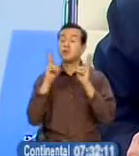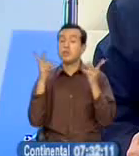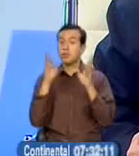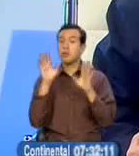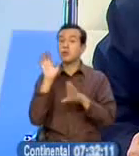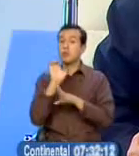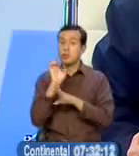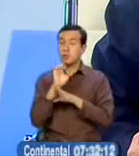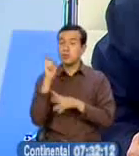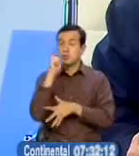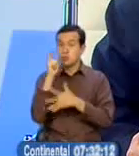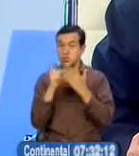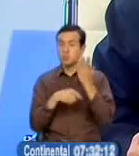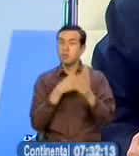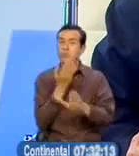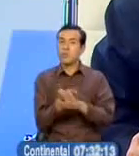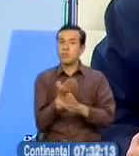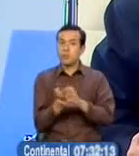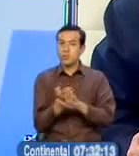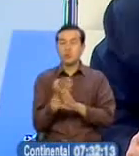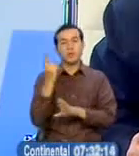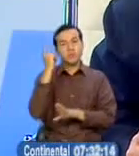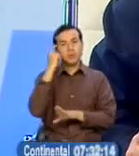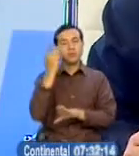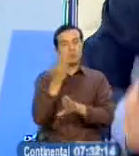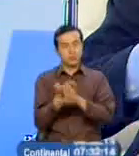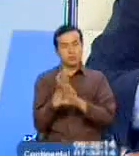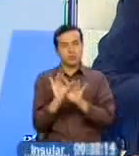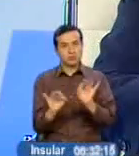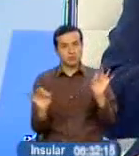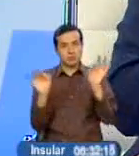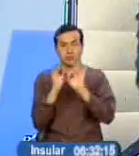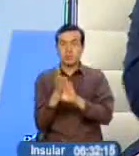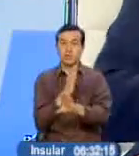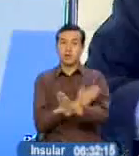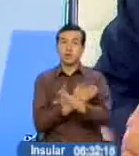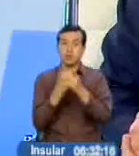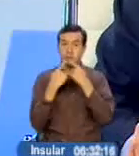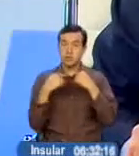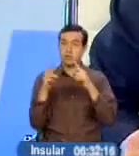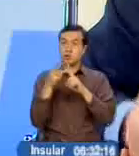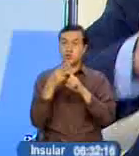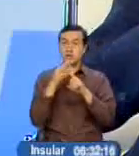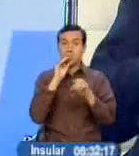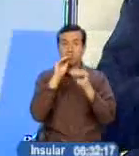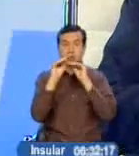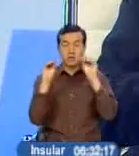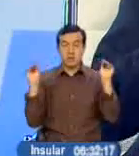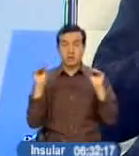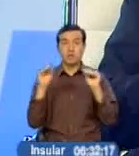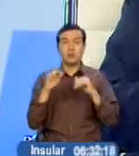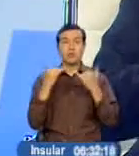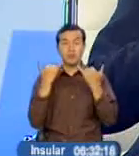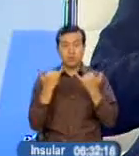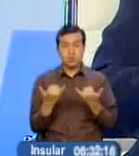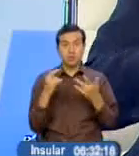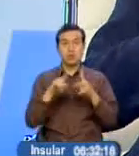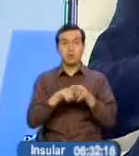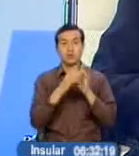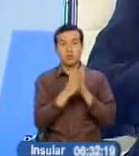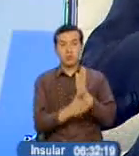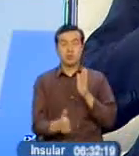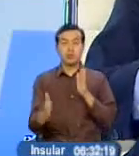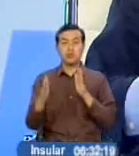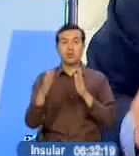requiere el Ecuador, es decir, propuesta, porque queremos propuesta. Y antes que me digan algo por las redes sociales, a partir de hoy comenzamos